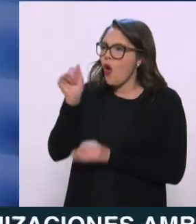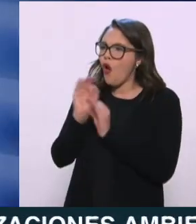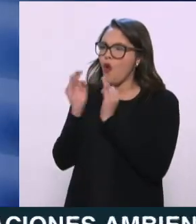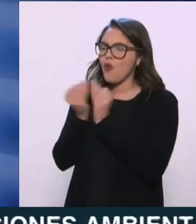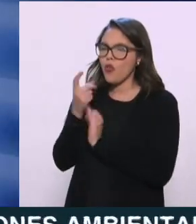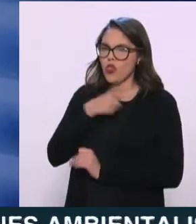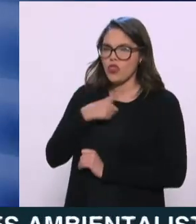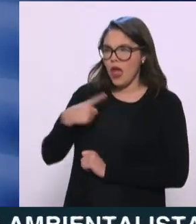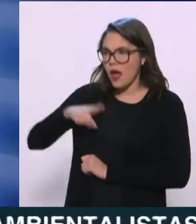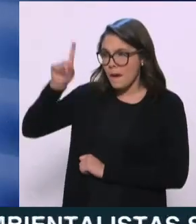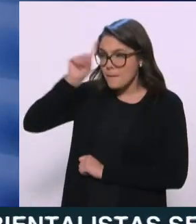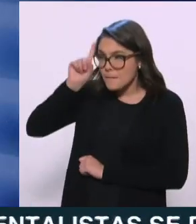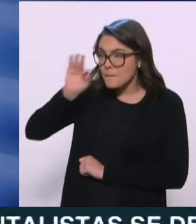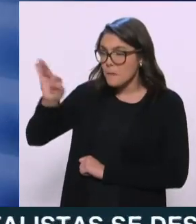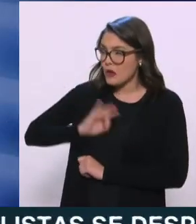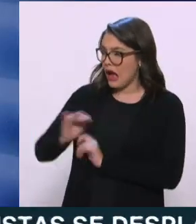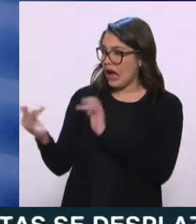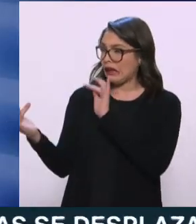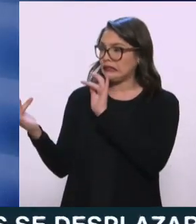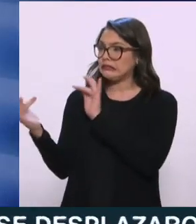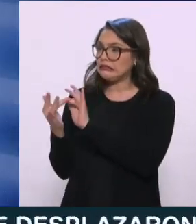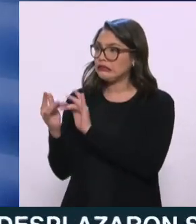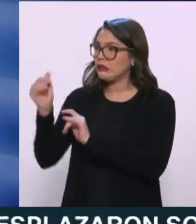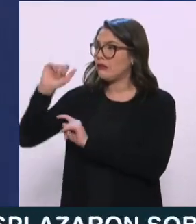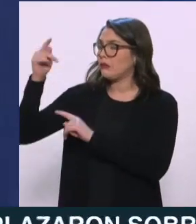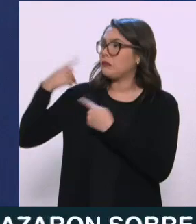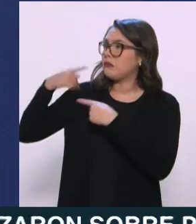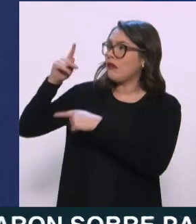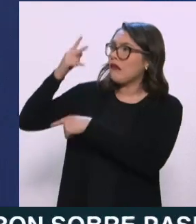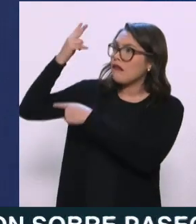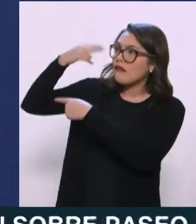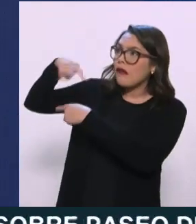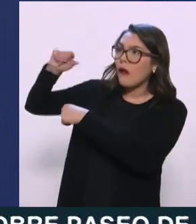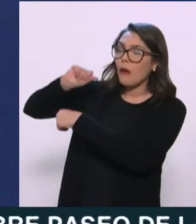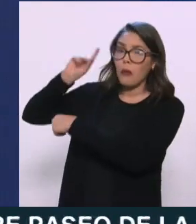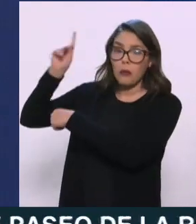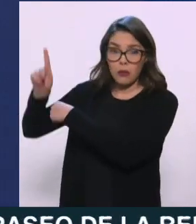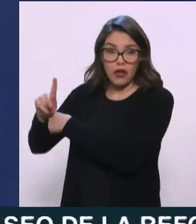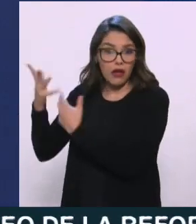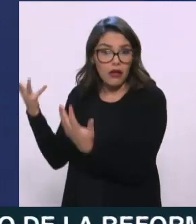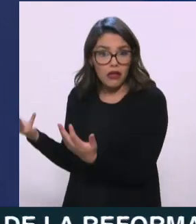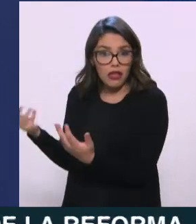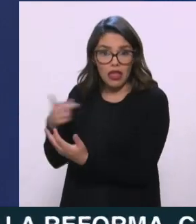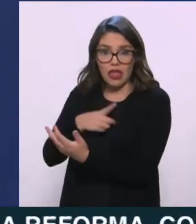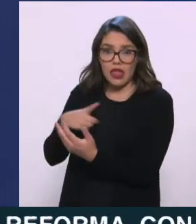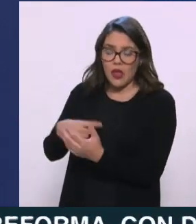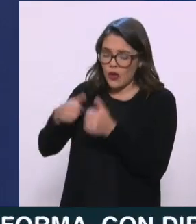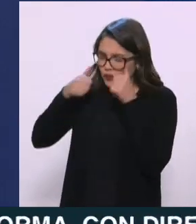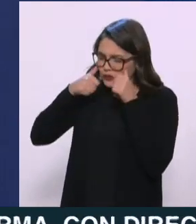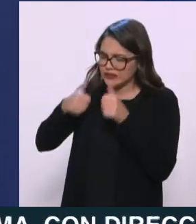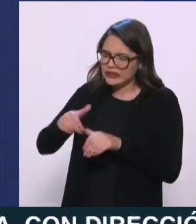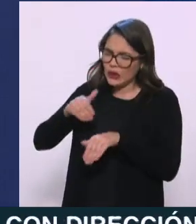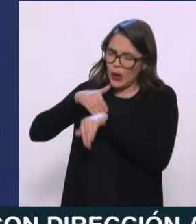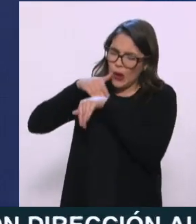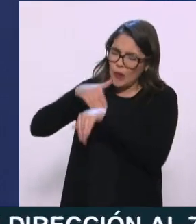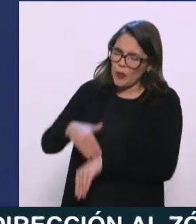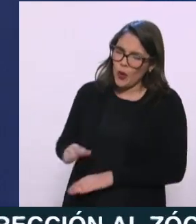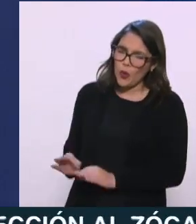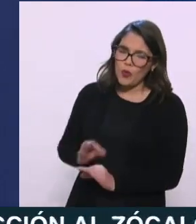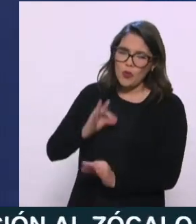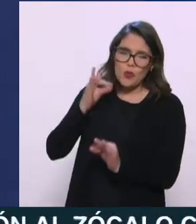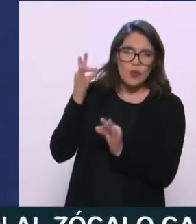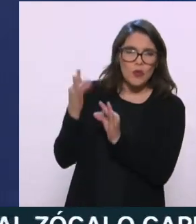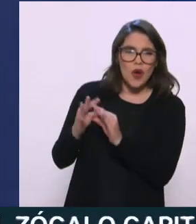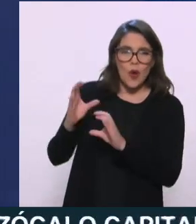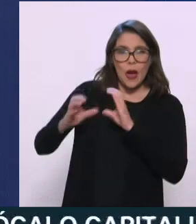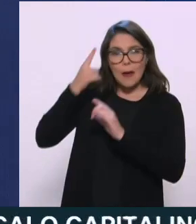aquellas personas que puedan tener contacto con alguien que viajó a alguno de estos países, tenemos que seguirlas al pie de la letra porque ahí está la raíz de hacer la diferencia en que los